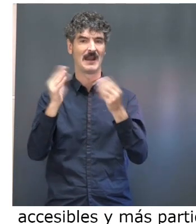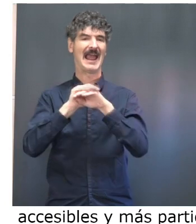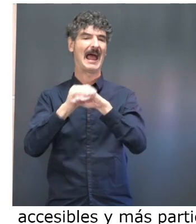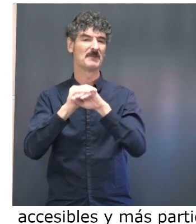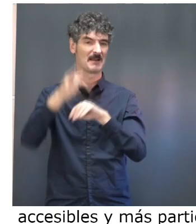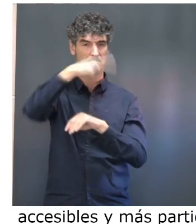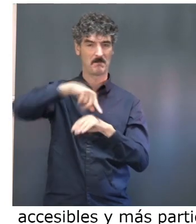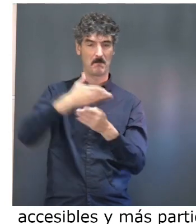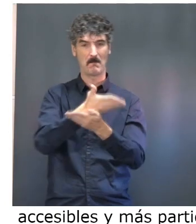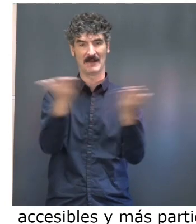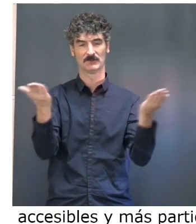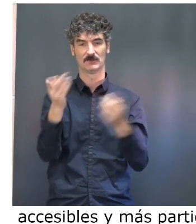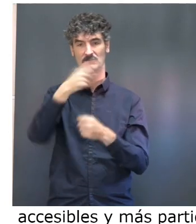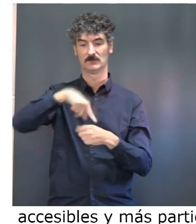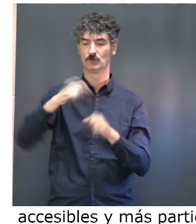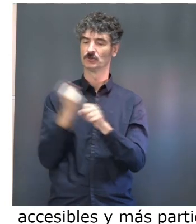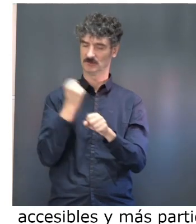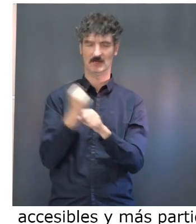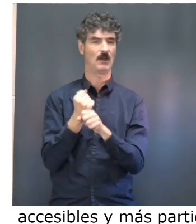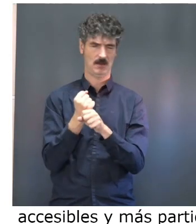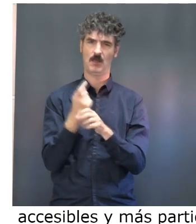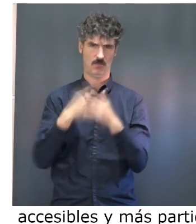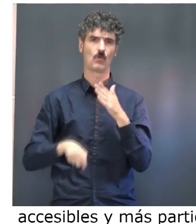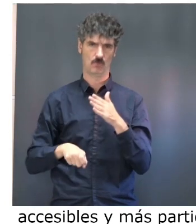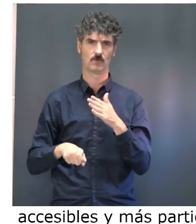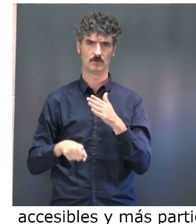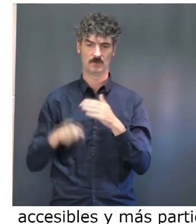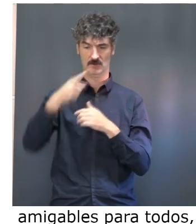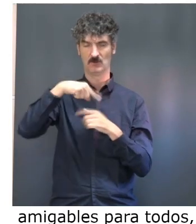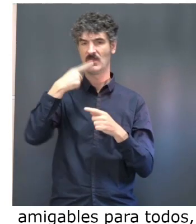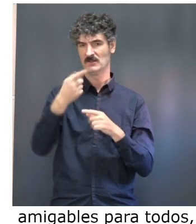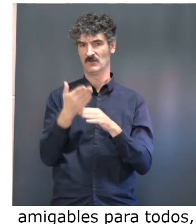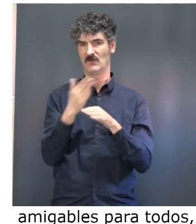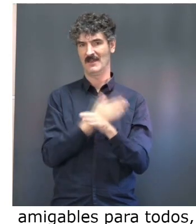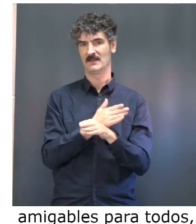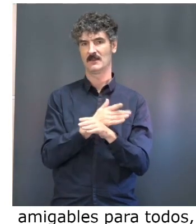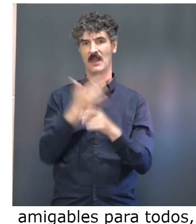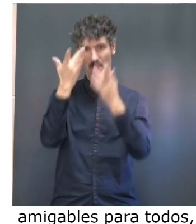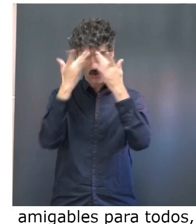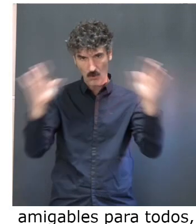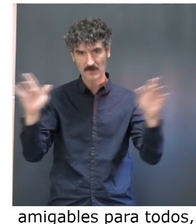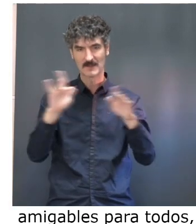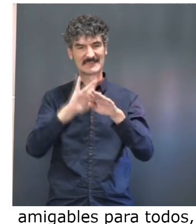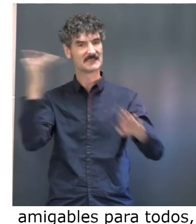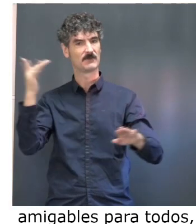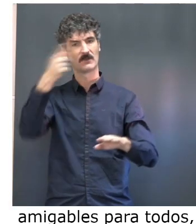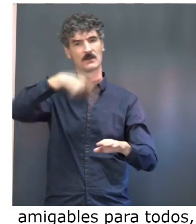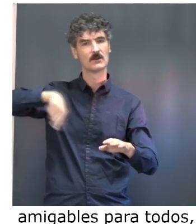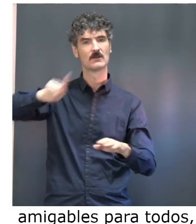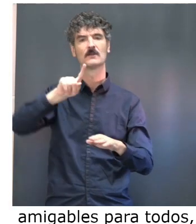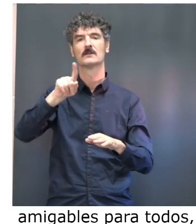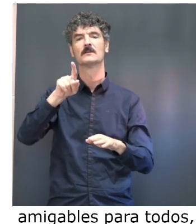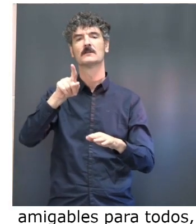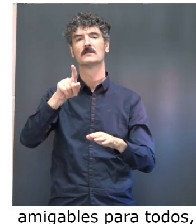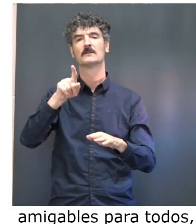acuerdo? Tenemos que trabajar mucho. Yo creo que al final, también lo mencioné al principio, ya también la concienciación y la sensibilización creo que tiene